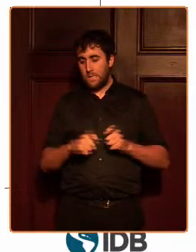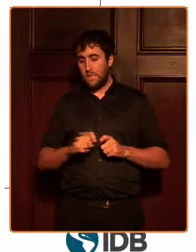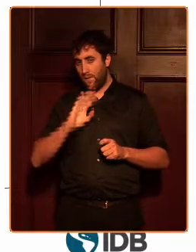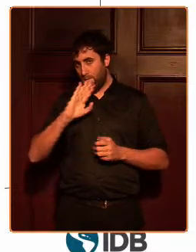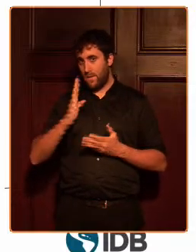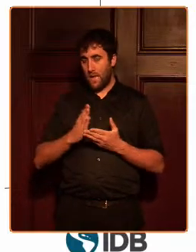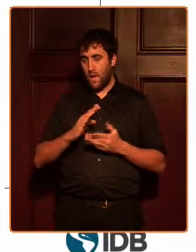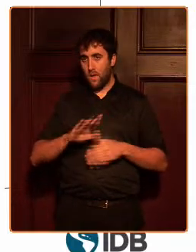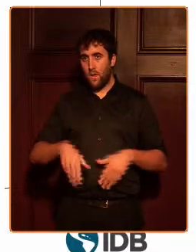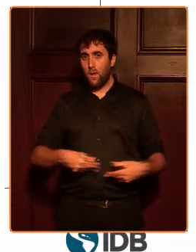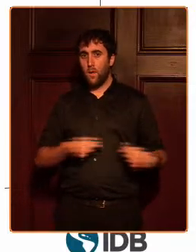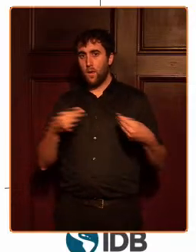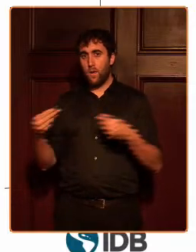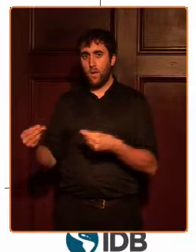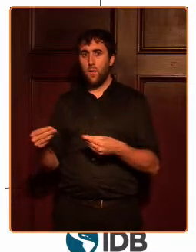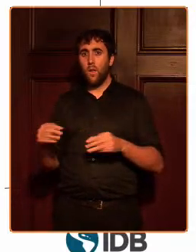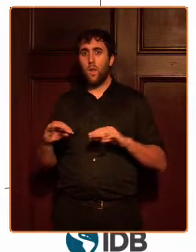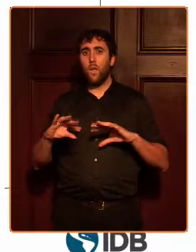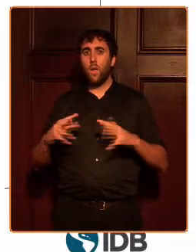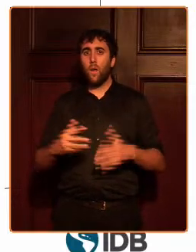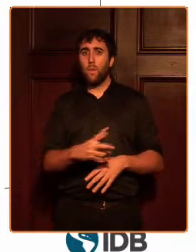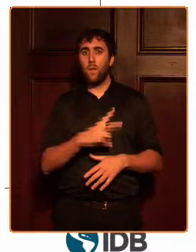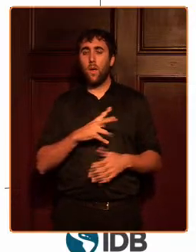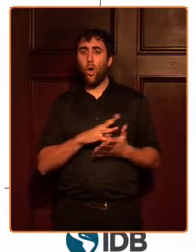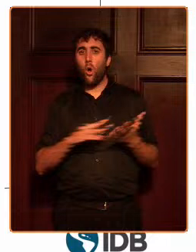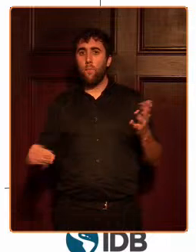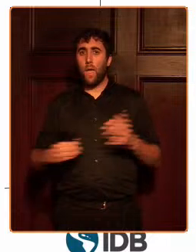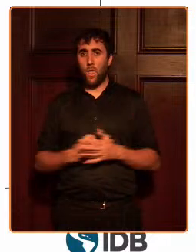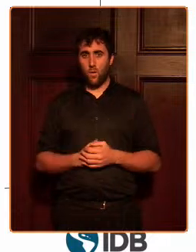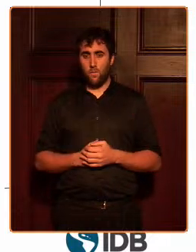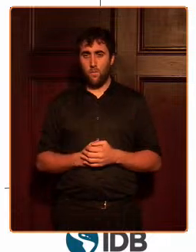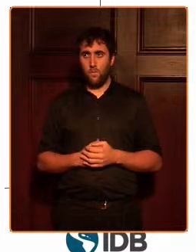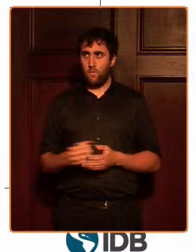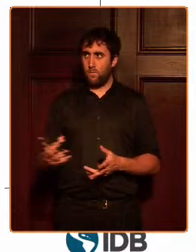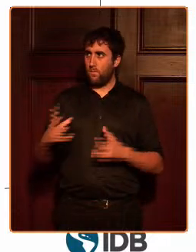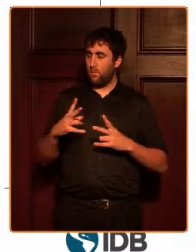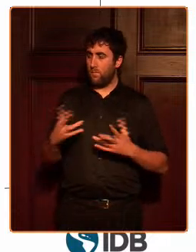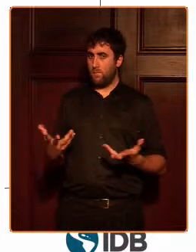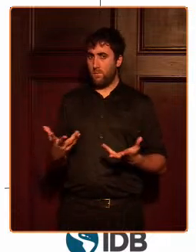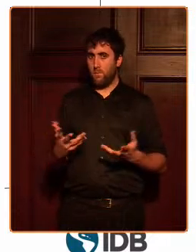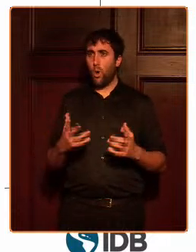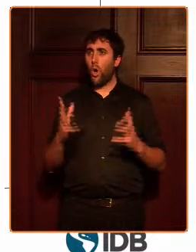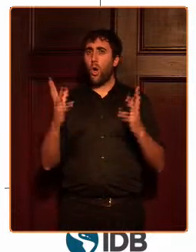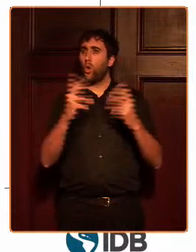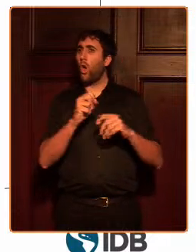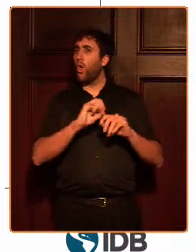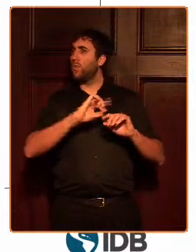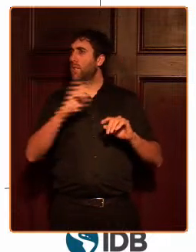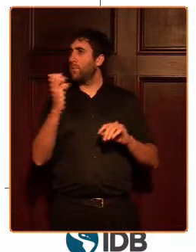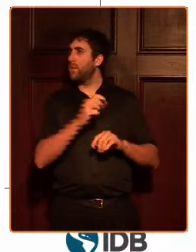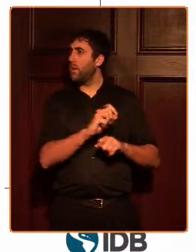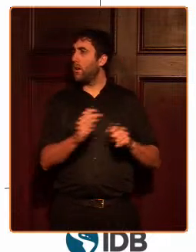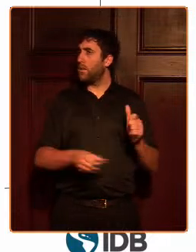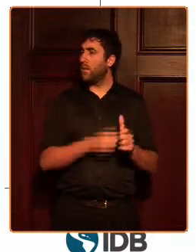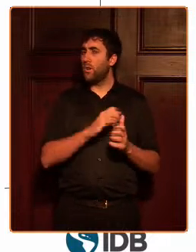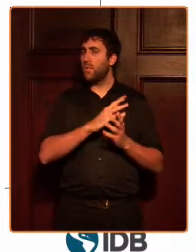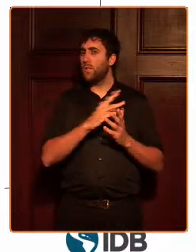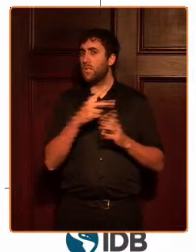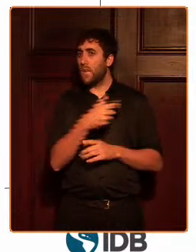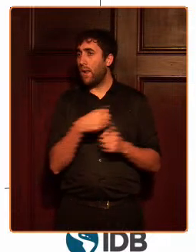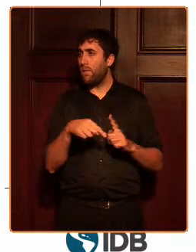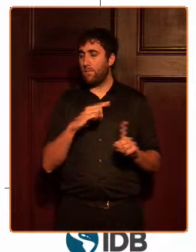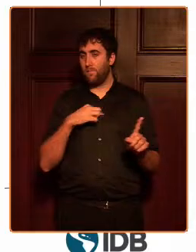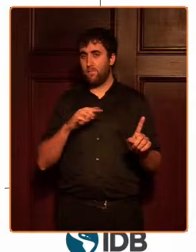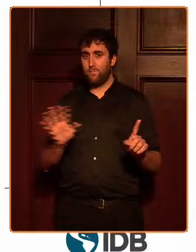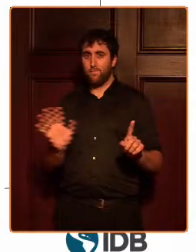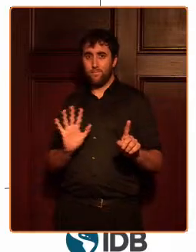contenido. ¿Y qué pasa si me dicen que he copiado o que me lo ha hecho todo la inteligencia artificial generativa? Ese es el tipo de preguntas que no